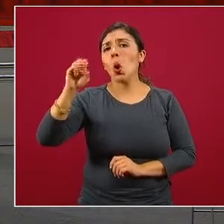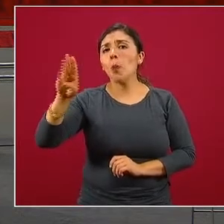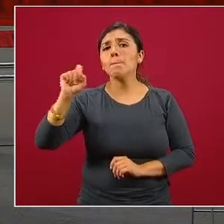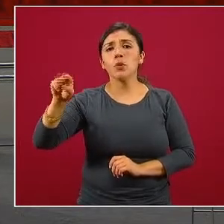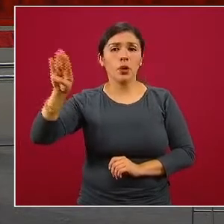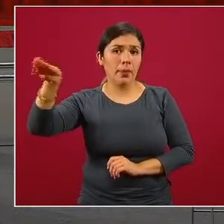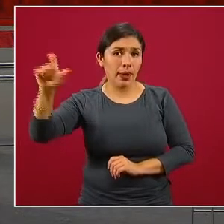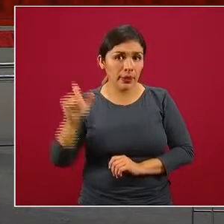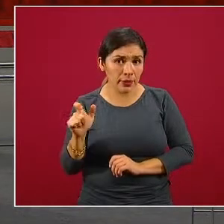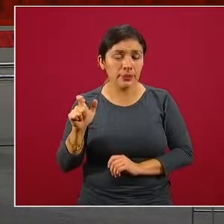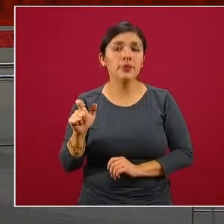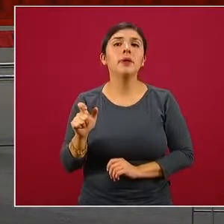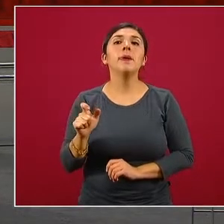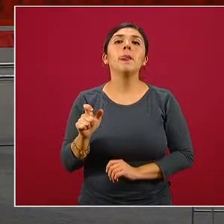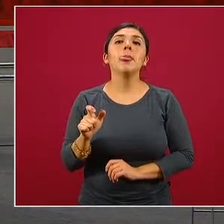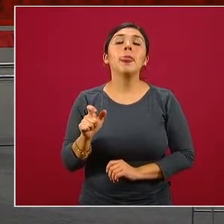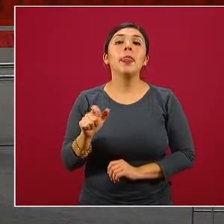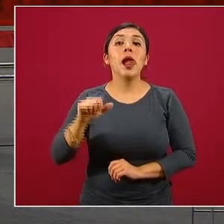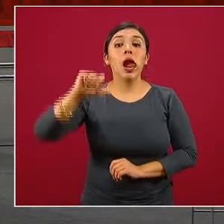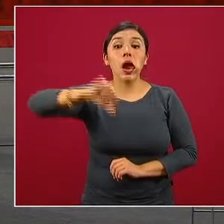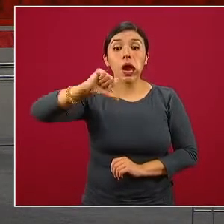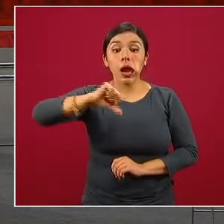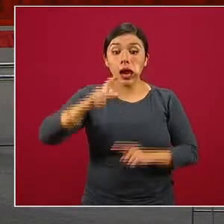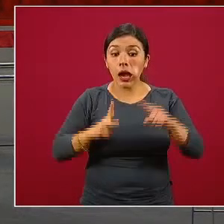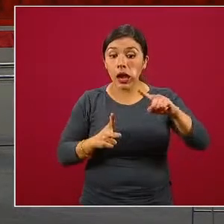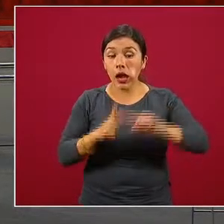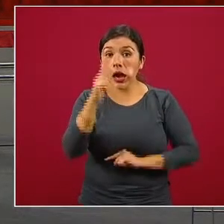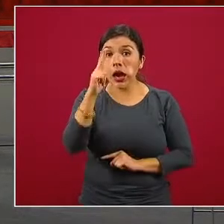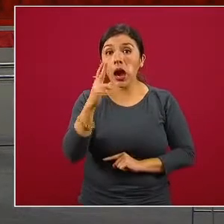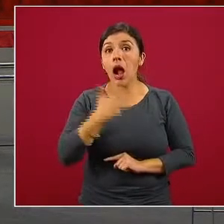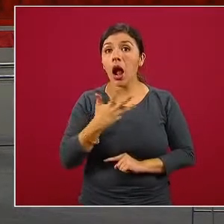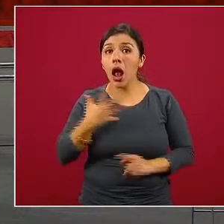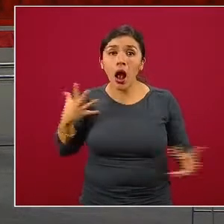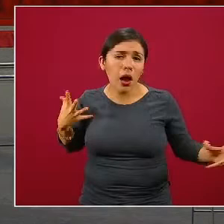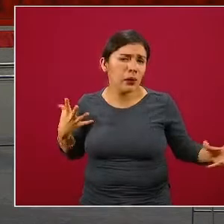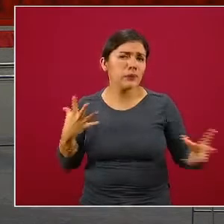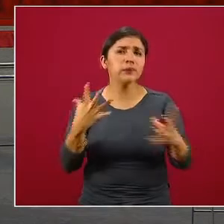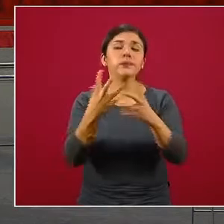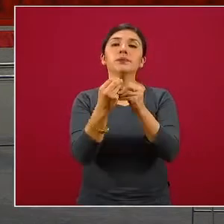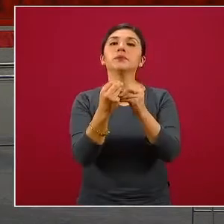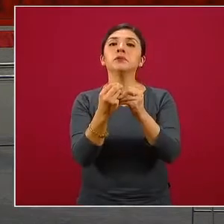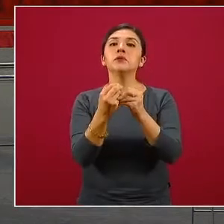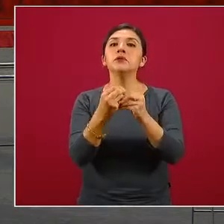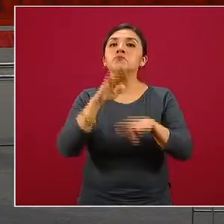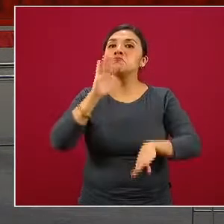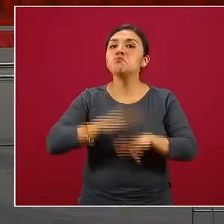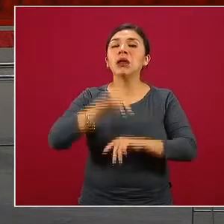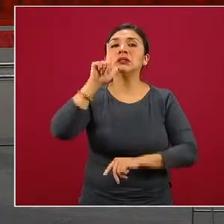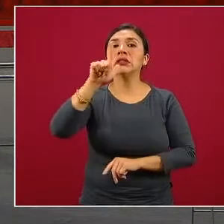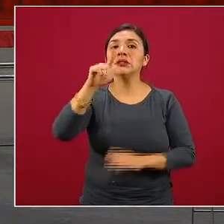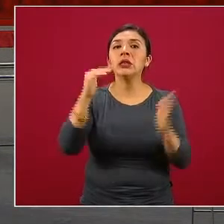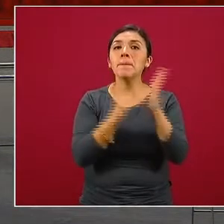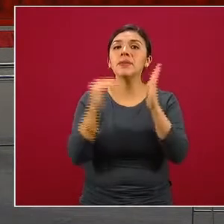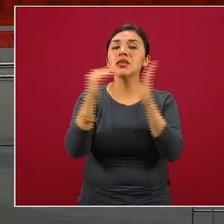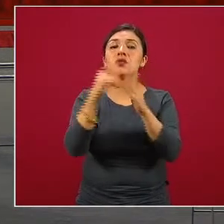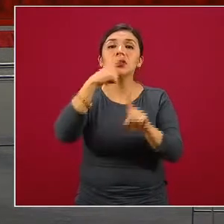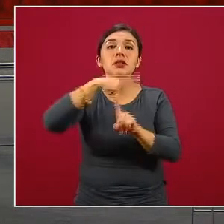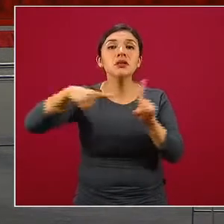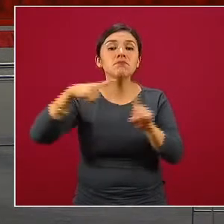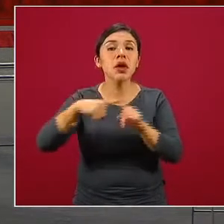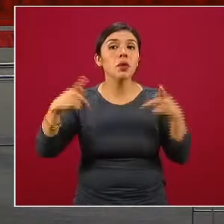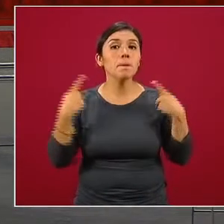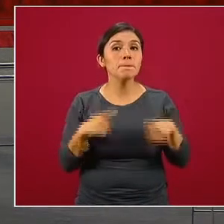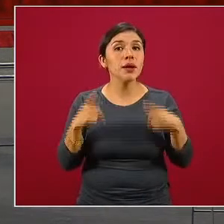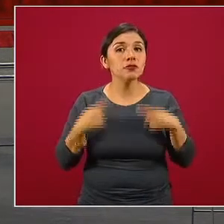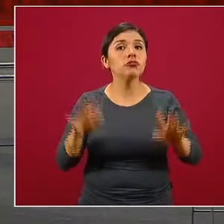www.coronavirus.gov.mx. Al corte de hoy tenemos un total de más de 17 millones y medio de personas